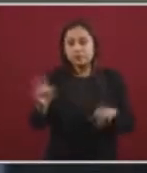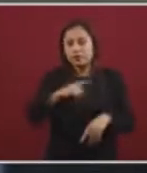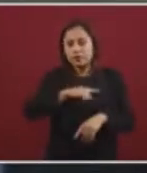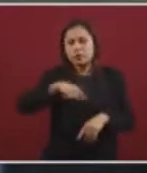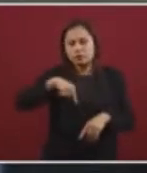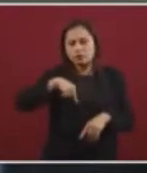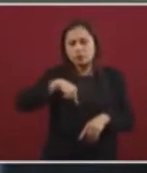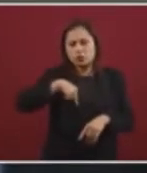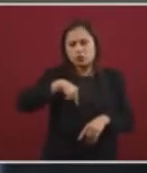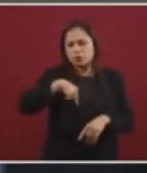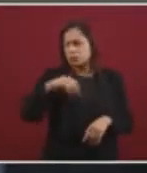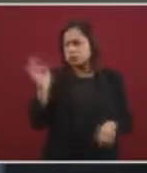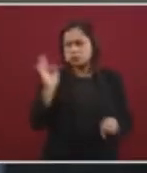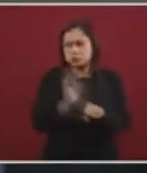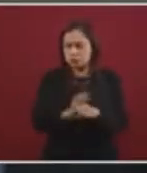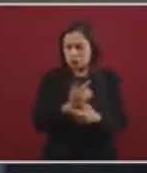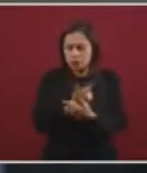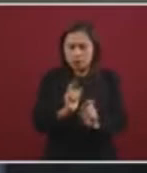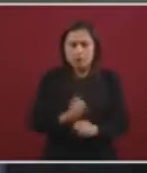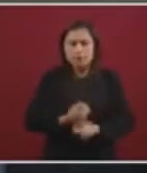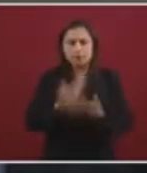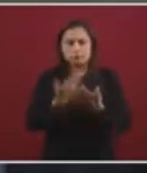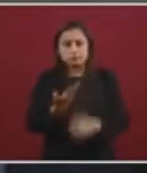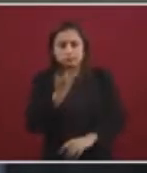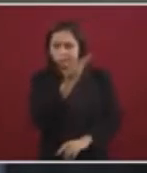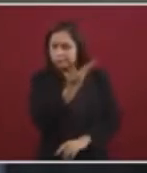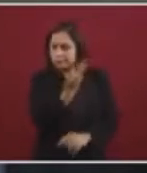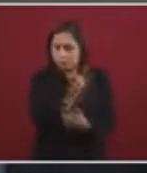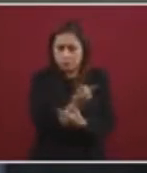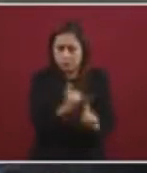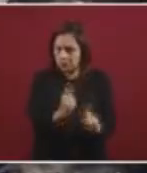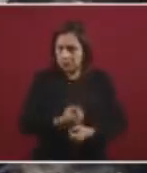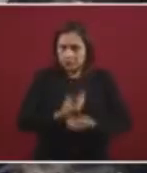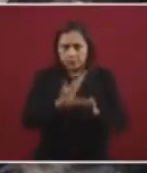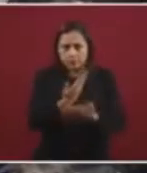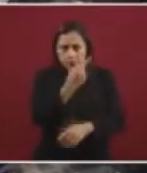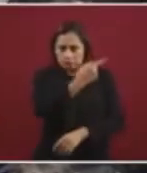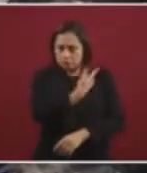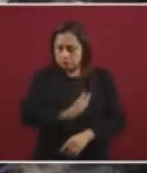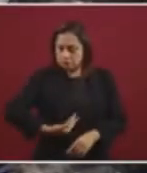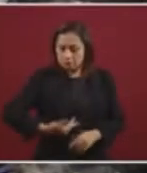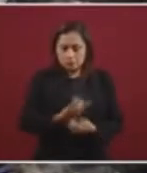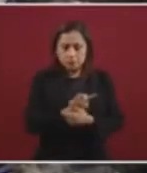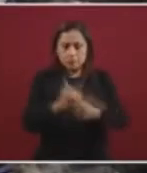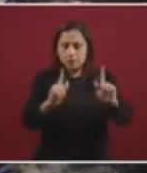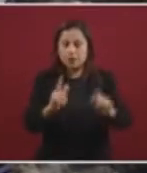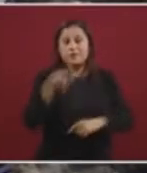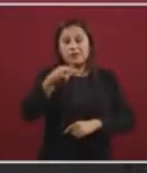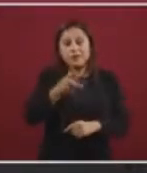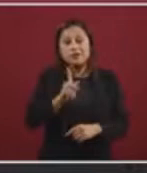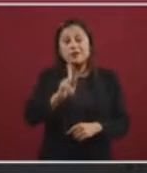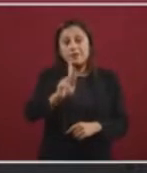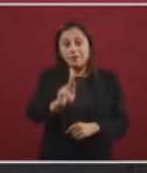libertad de toda persona a expresarse, la de usted, señor presidente, también. Pero sí creemos que en un país